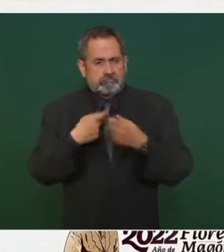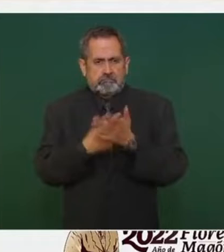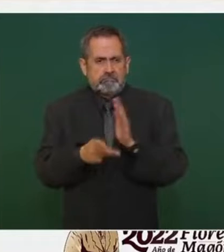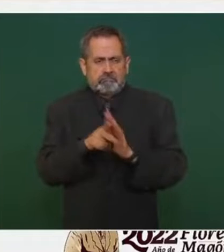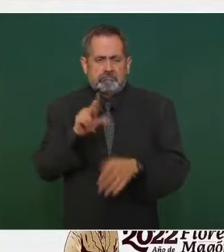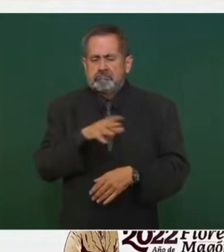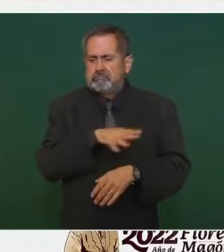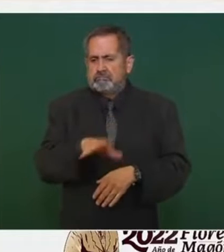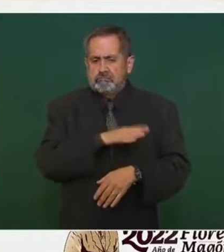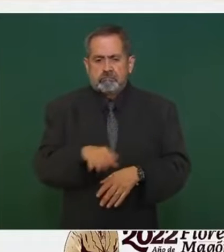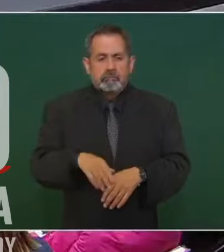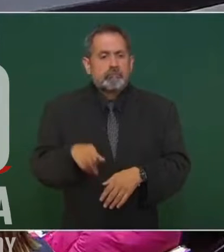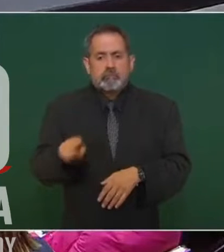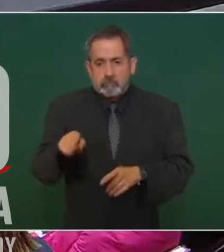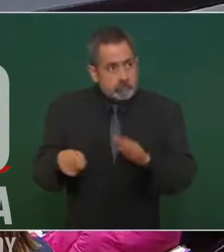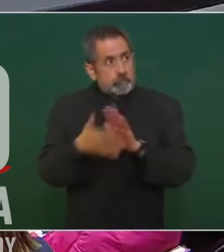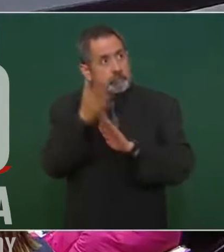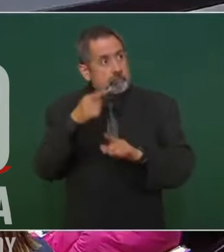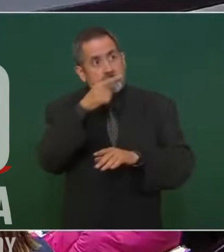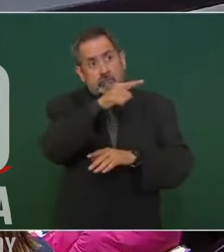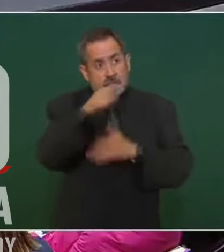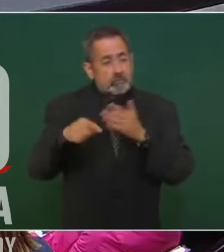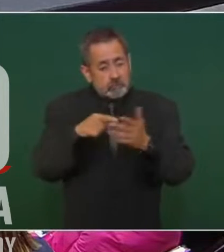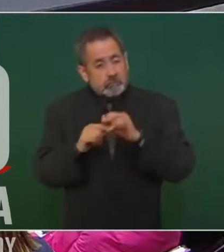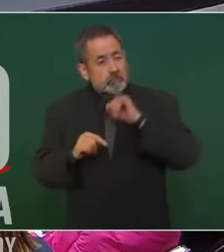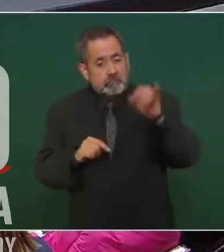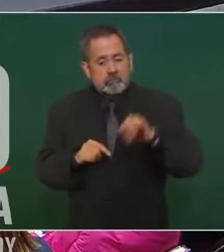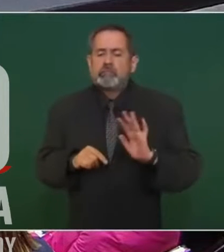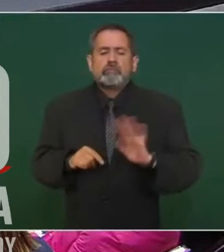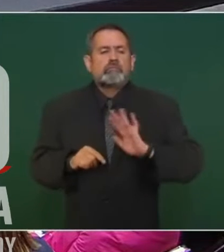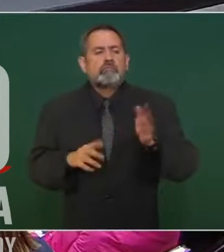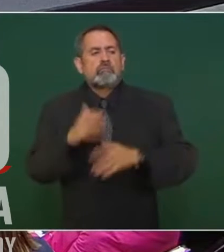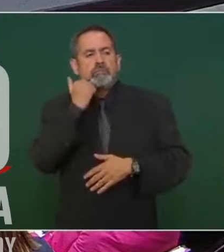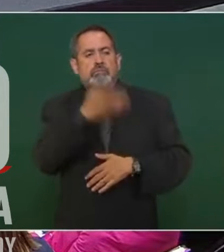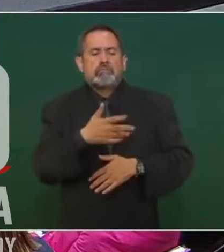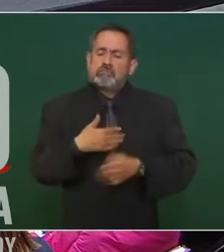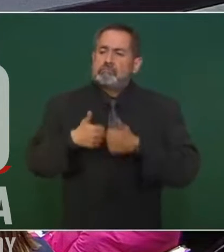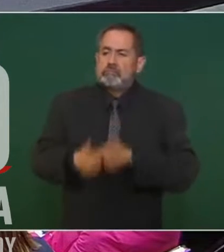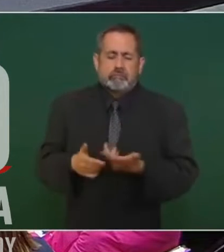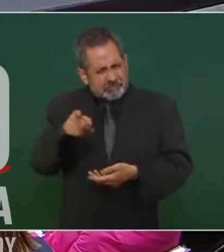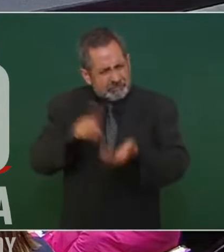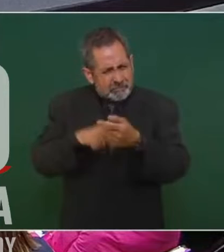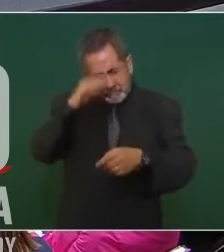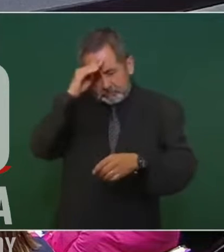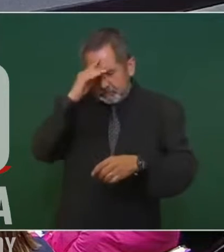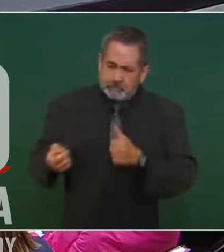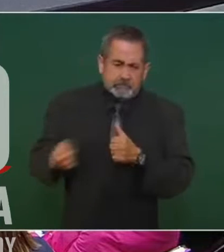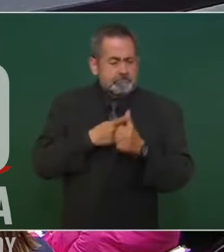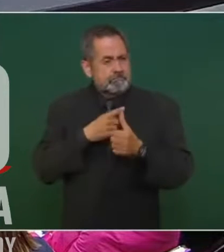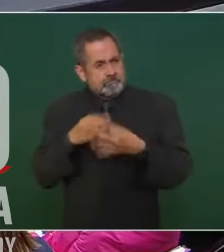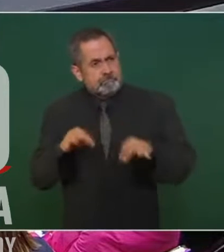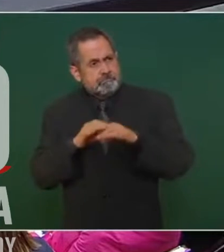no buscan estar en lugares remotos del país donde se les olvida lo que es el